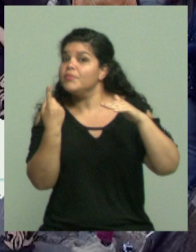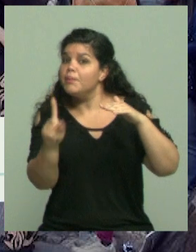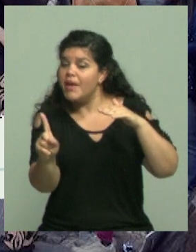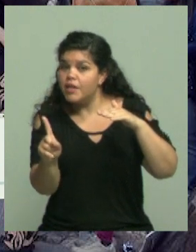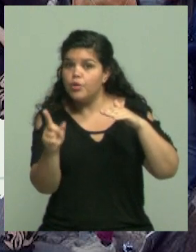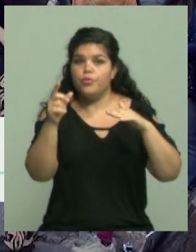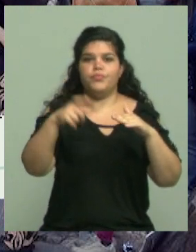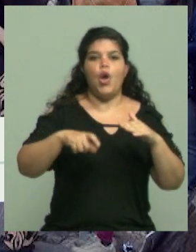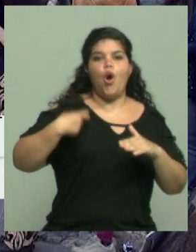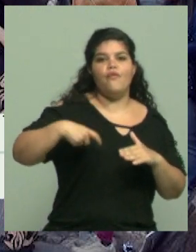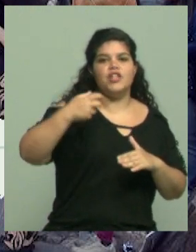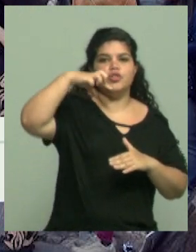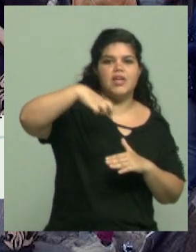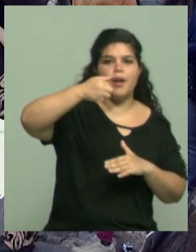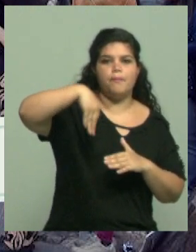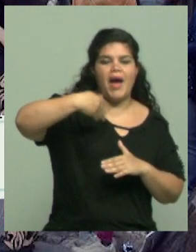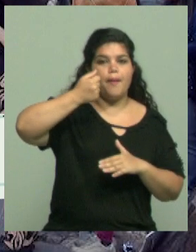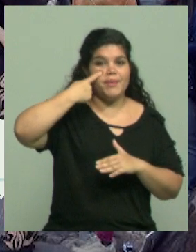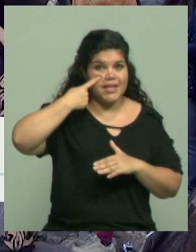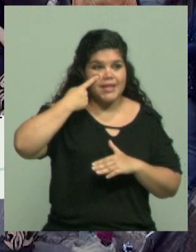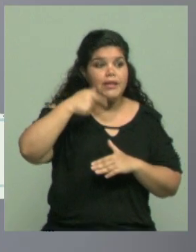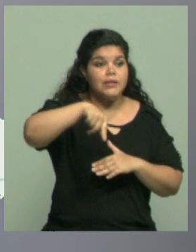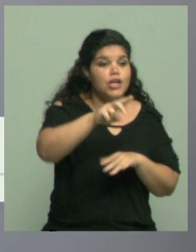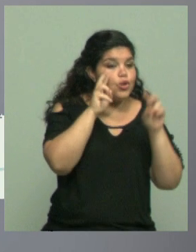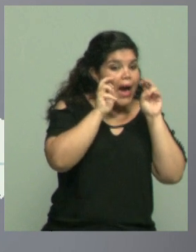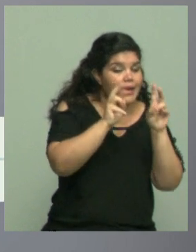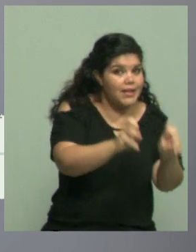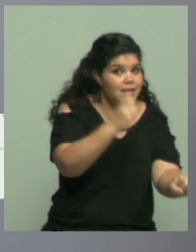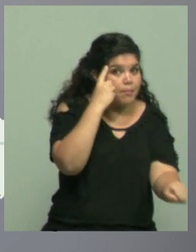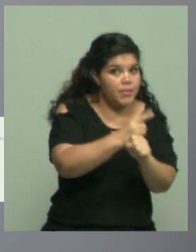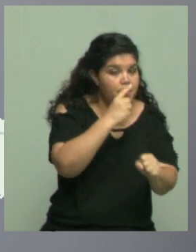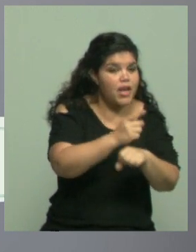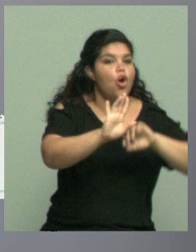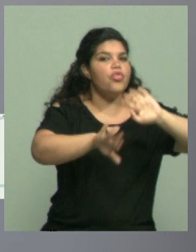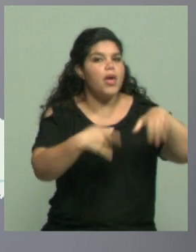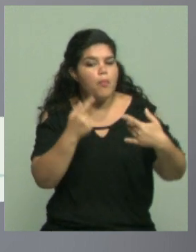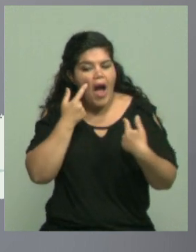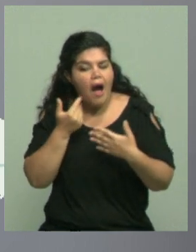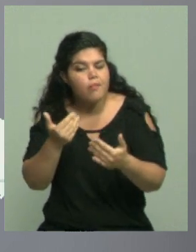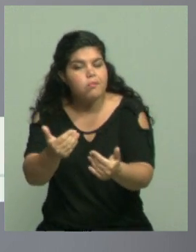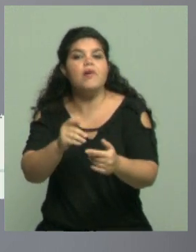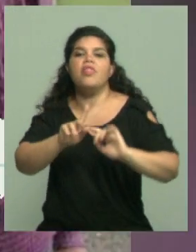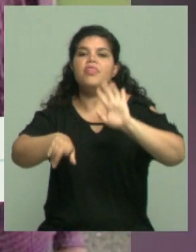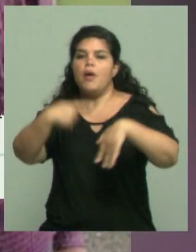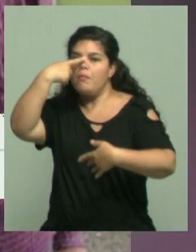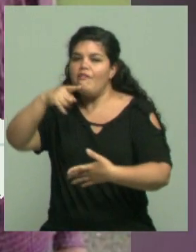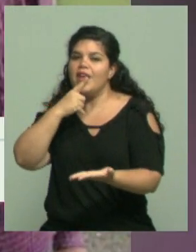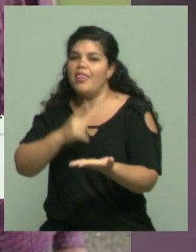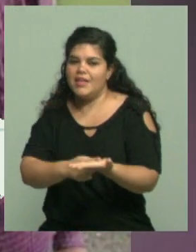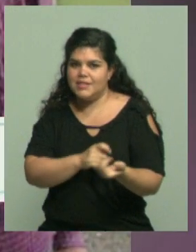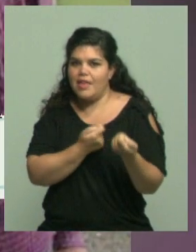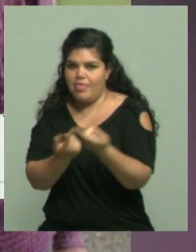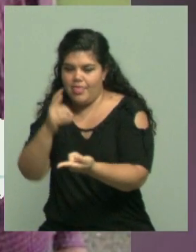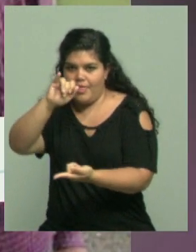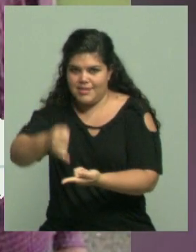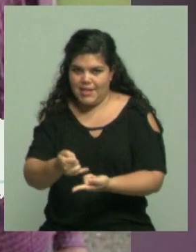tendrán que hacer una presentación y un trámite al PAMI. Digo, teniendo en cuenta los 912.000 mínimo que necesita un jubilado, el 390 de parámetro es